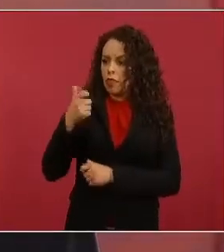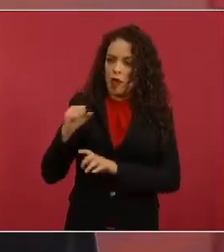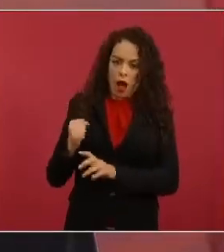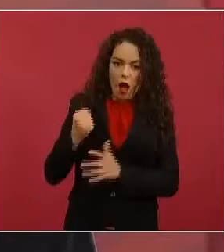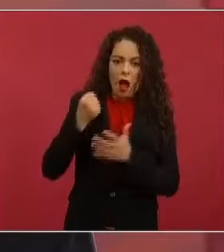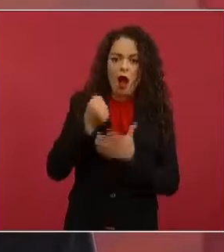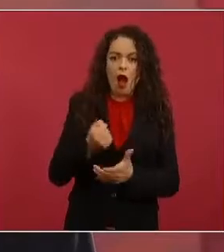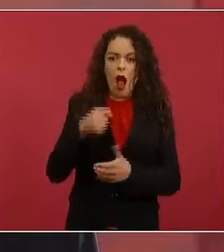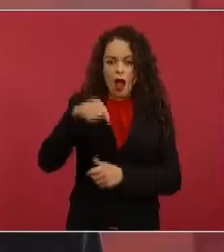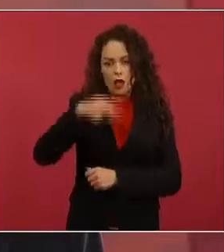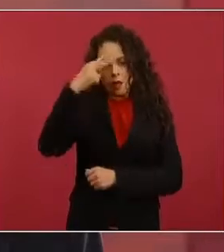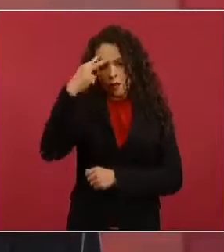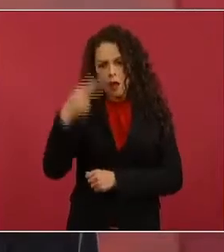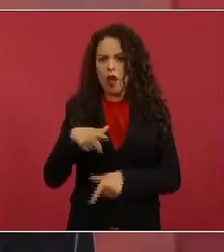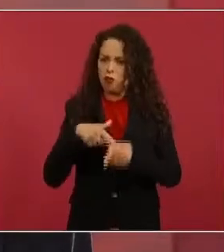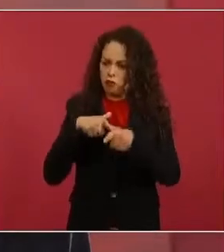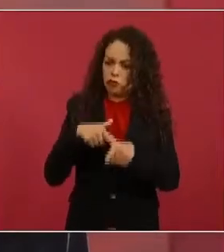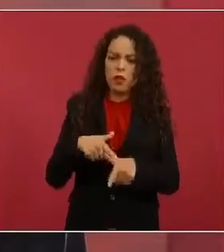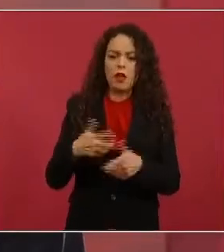en el país